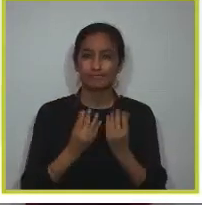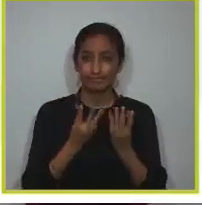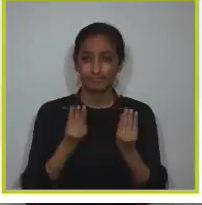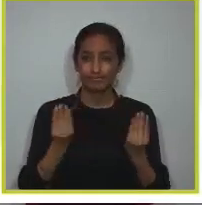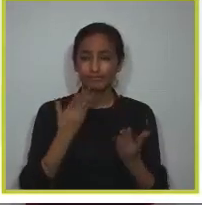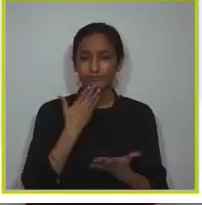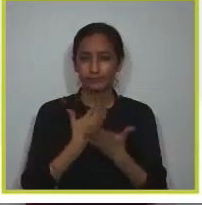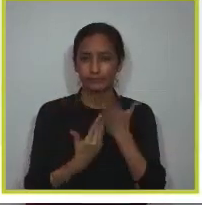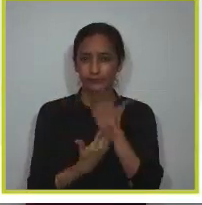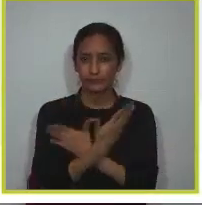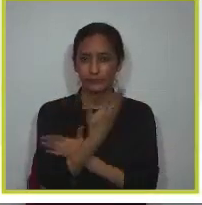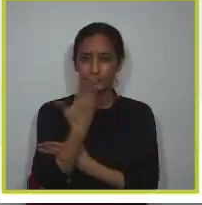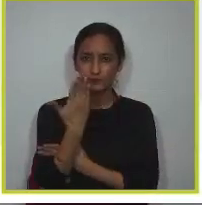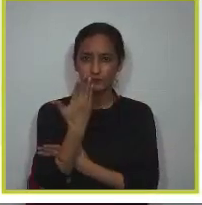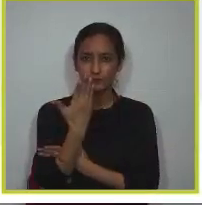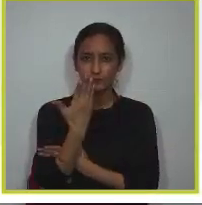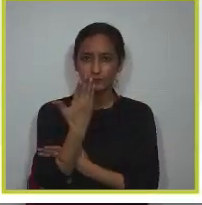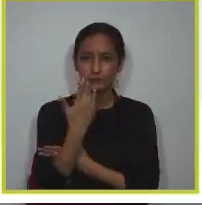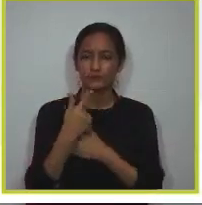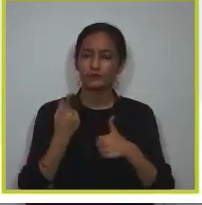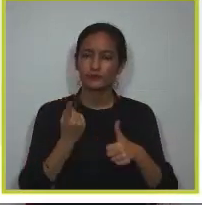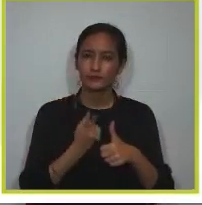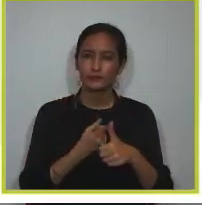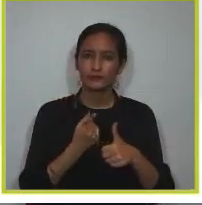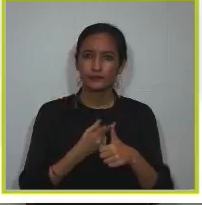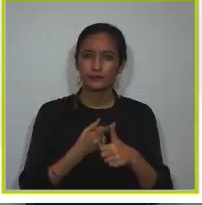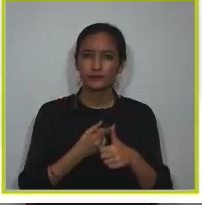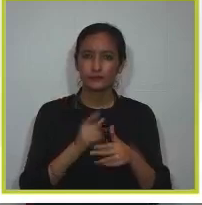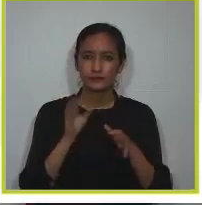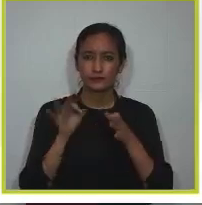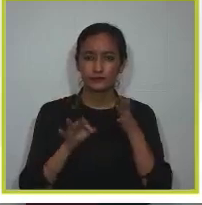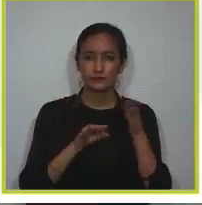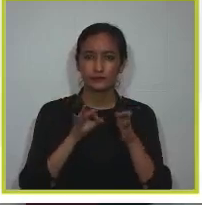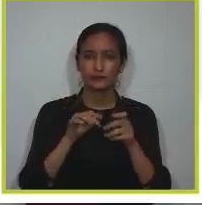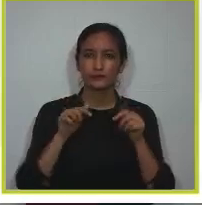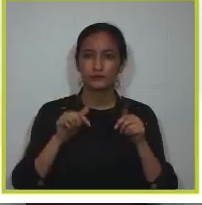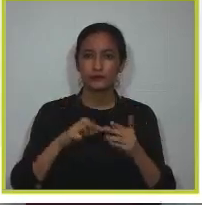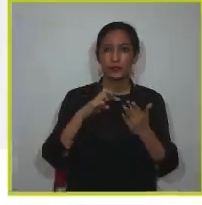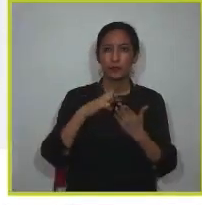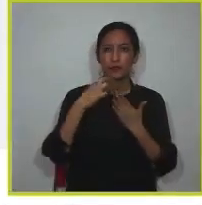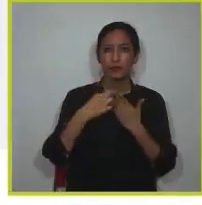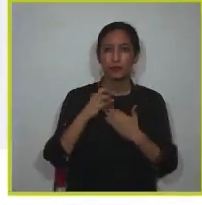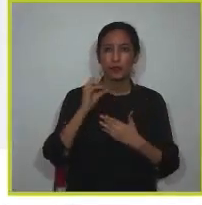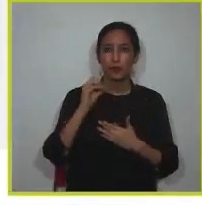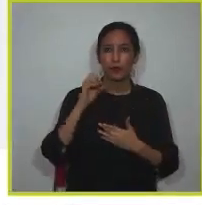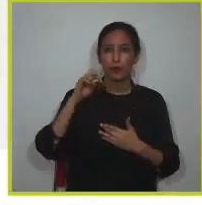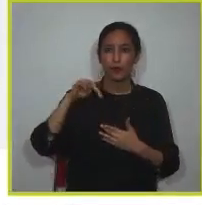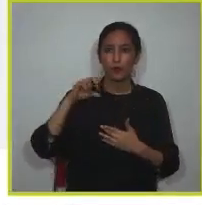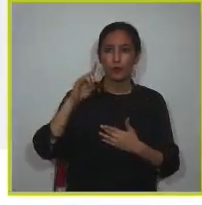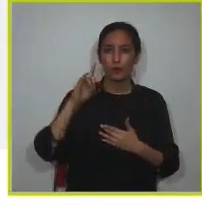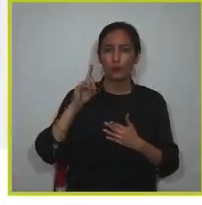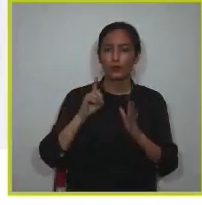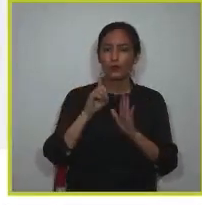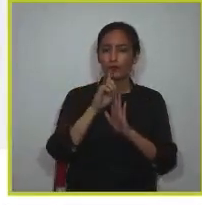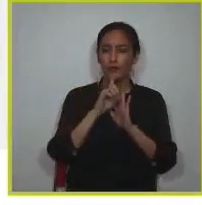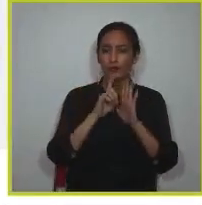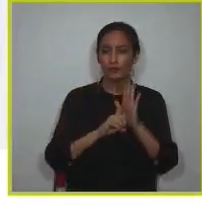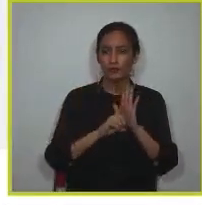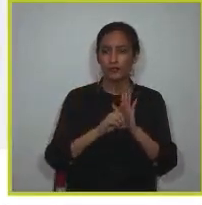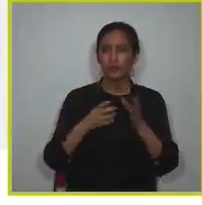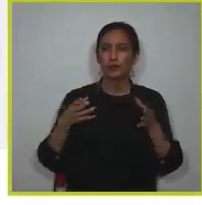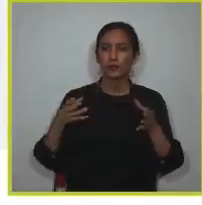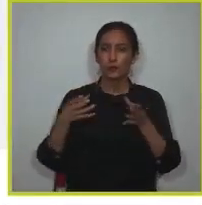Buenos días con todas y con todos en primer lugar señalar que el programa de las Naciones Unidas para el desarrollo es una agencia